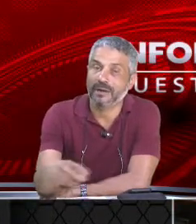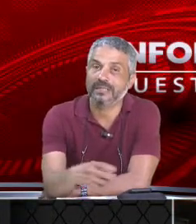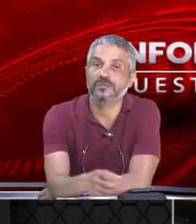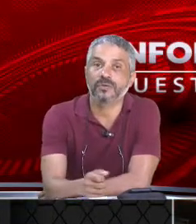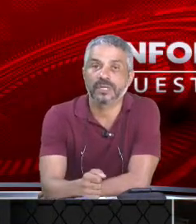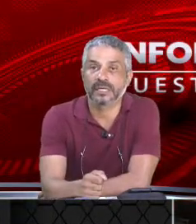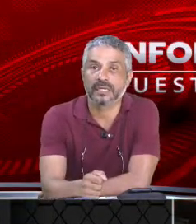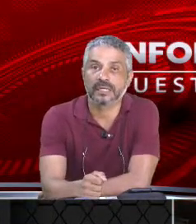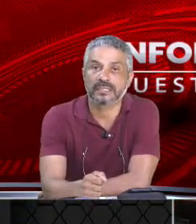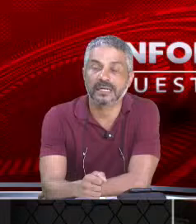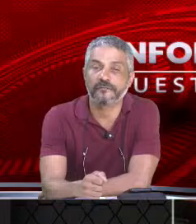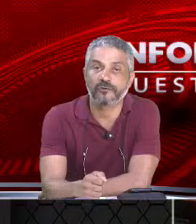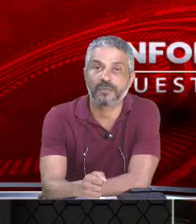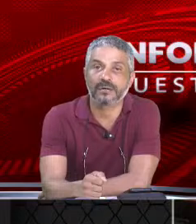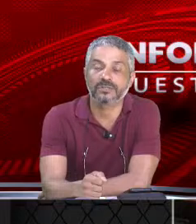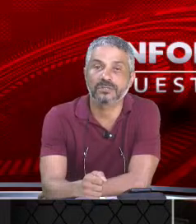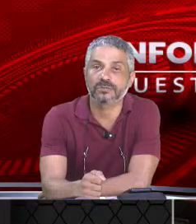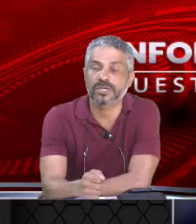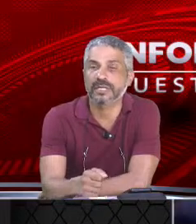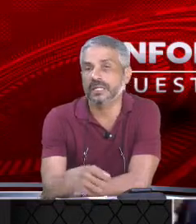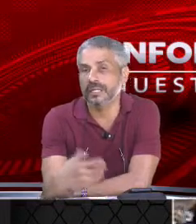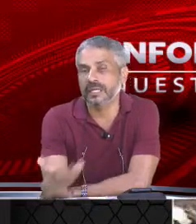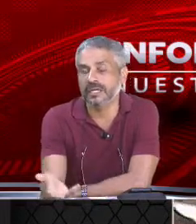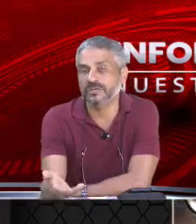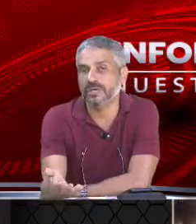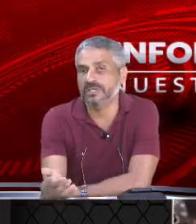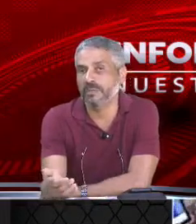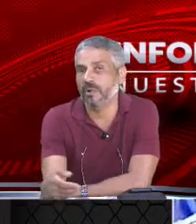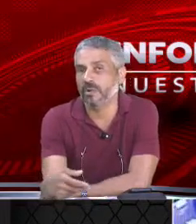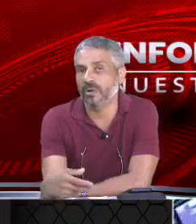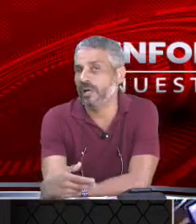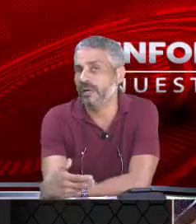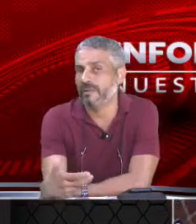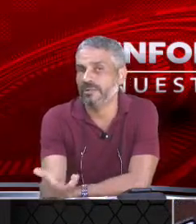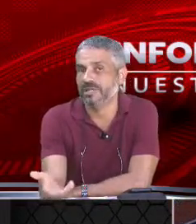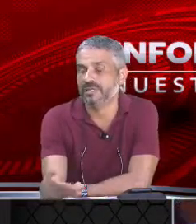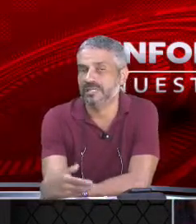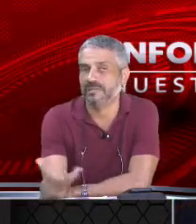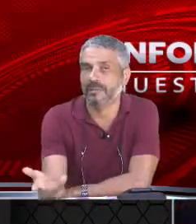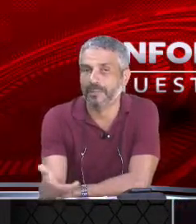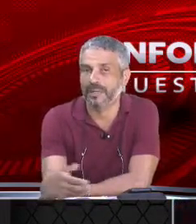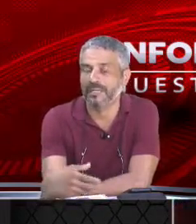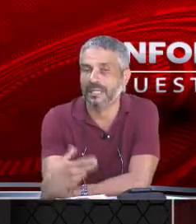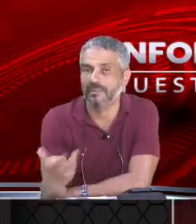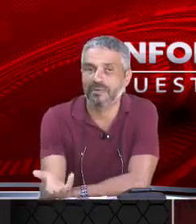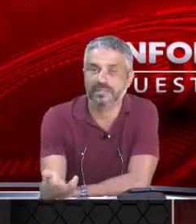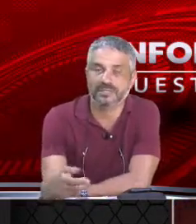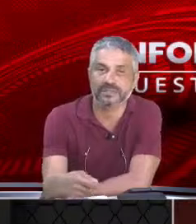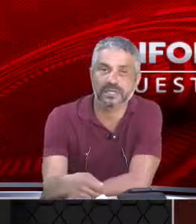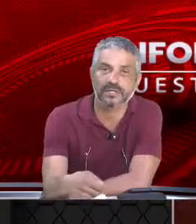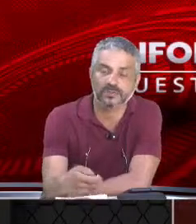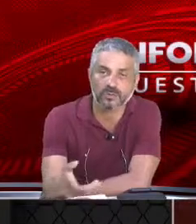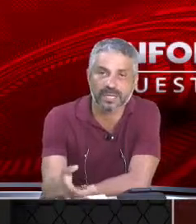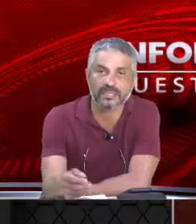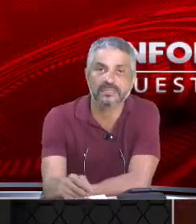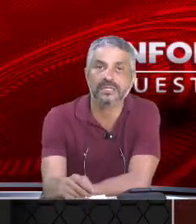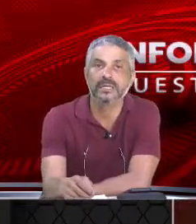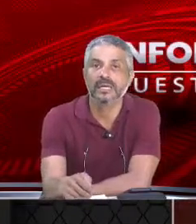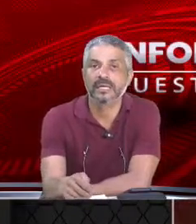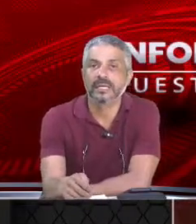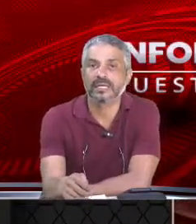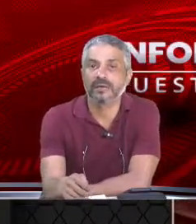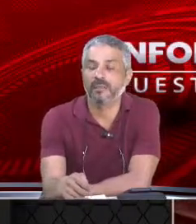en ese debate sobre esa reforma constitucional, y esto desembocó en la famosa séptima papeleta y la movilización de los